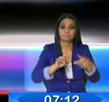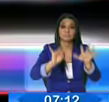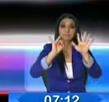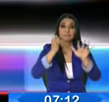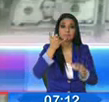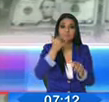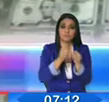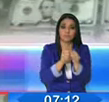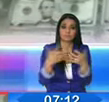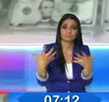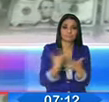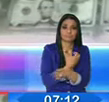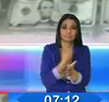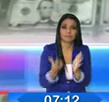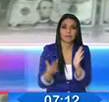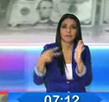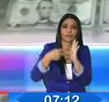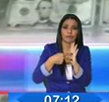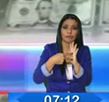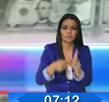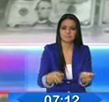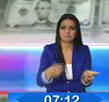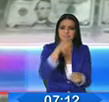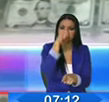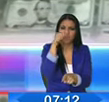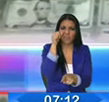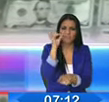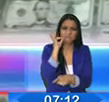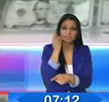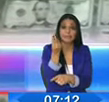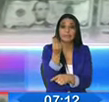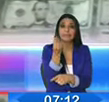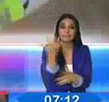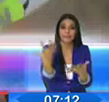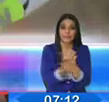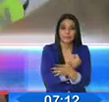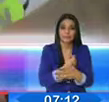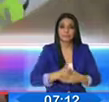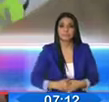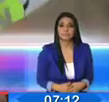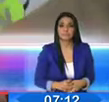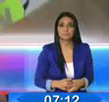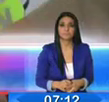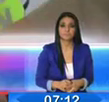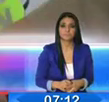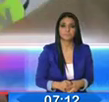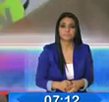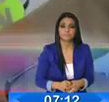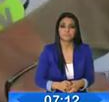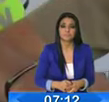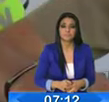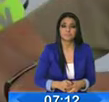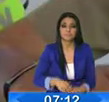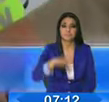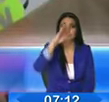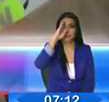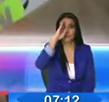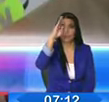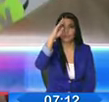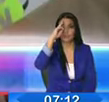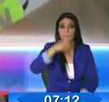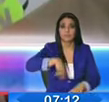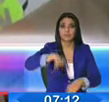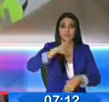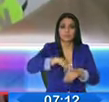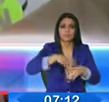celulares cargadores sustancias prohibidas y dinero en efectivo decomisado de la policía nacional hace operativos